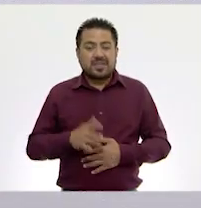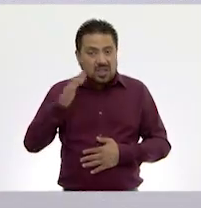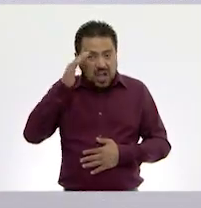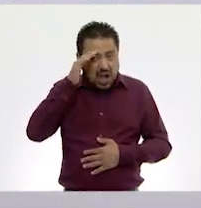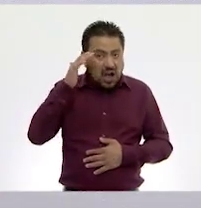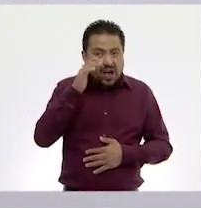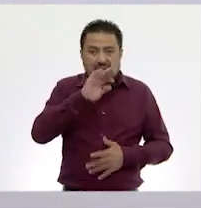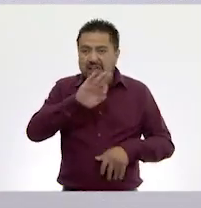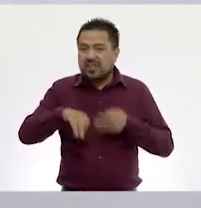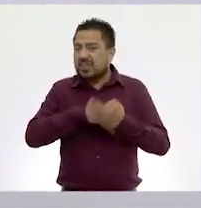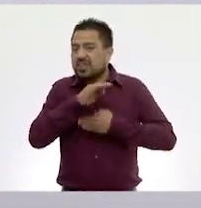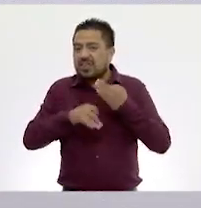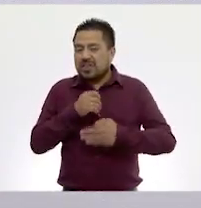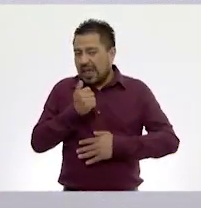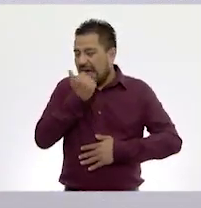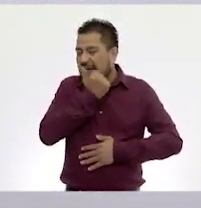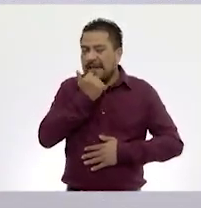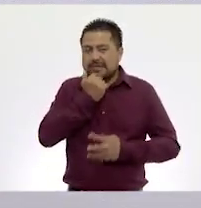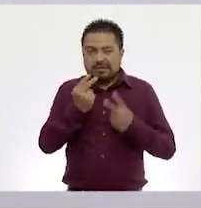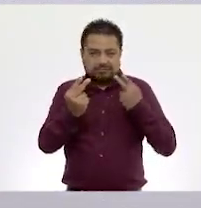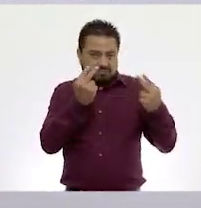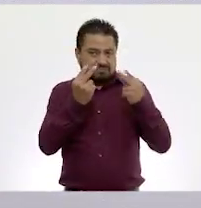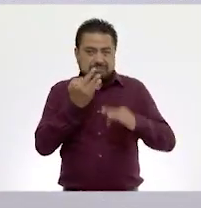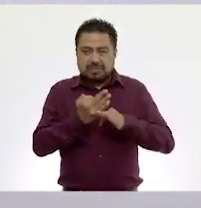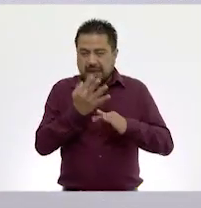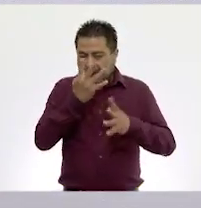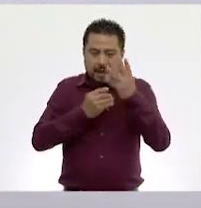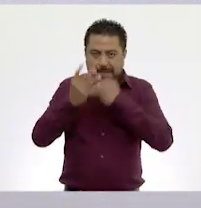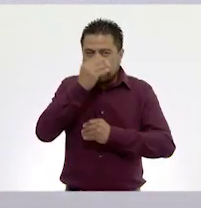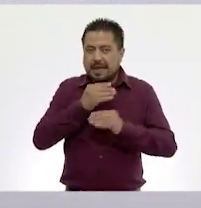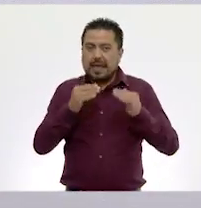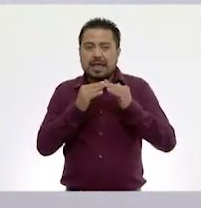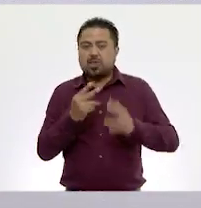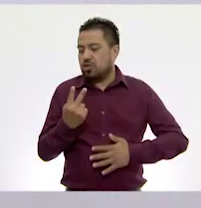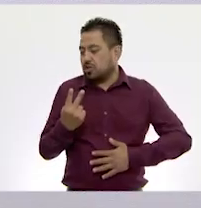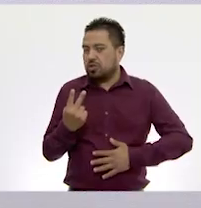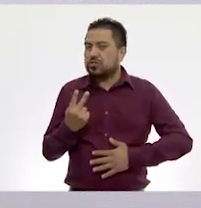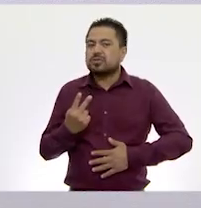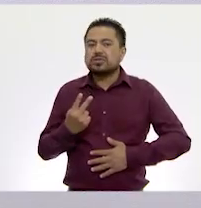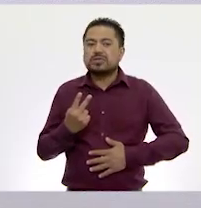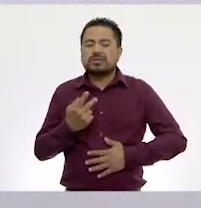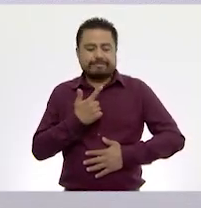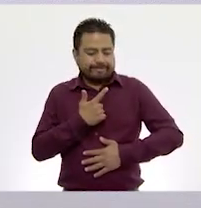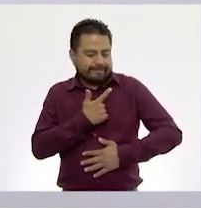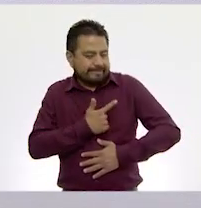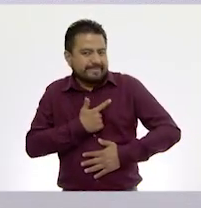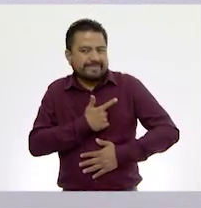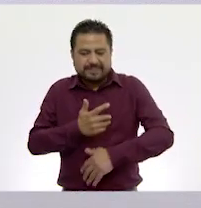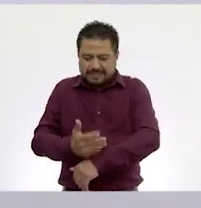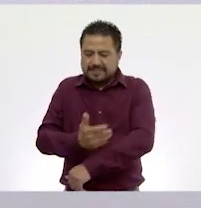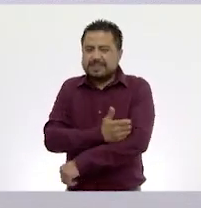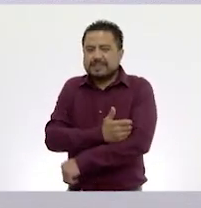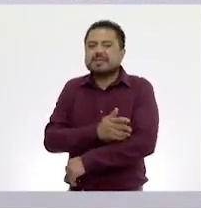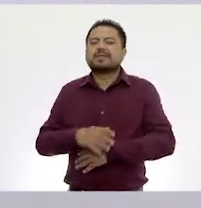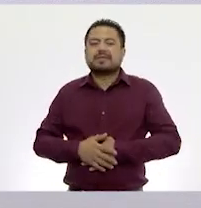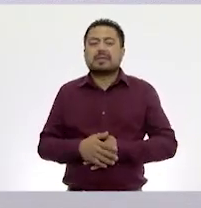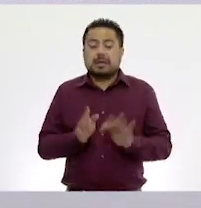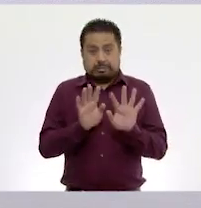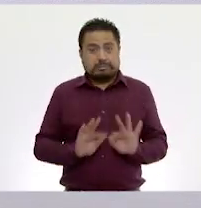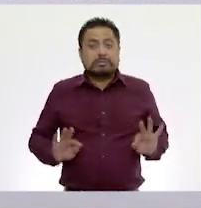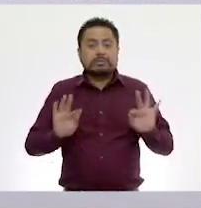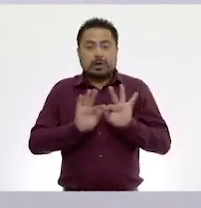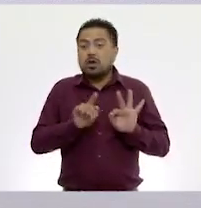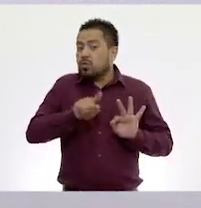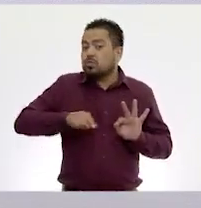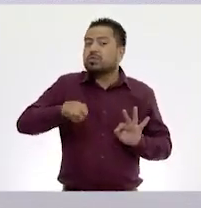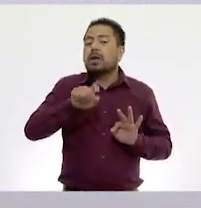Hola a todos los adultos que nos ven en Aprende en Casa 2. Es un gusto que nos acompañen. Es importante